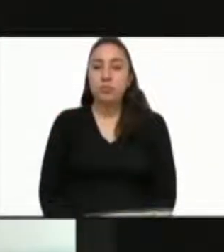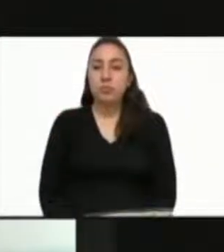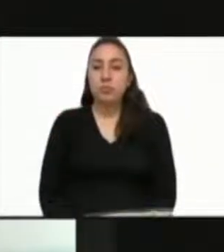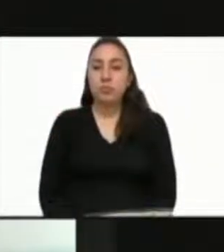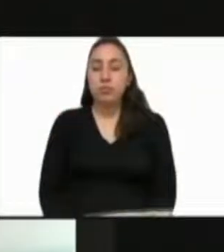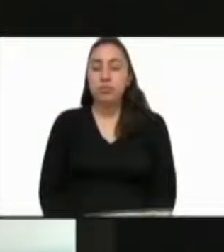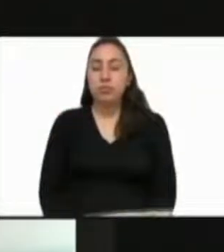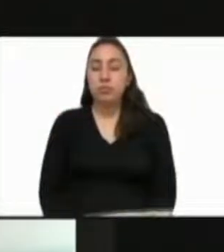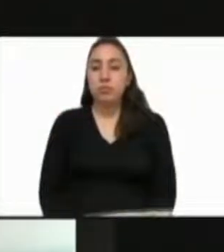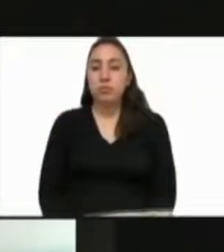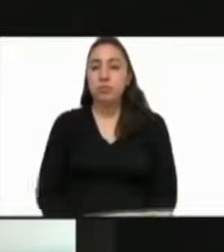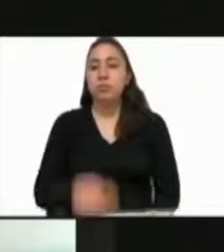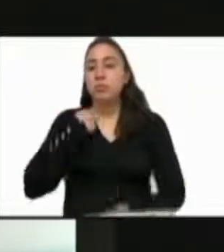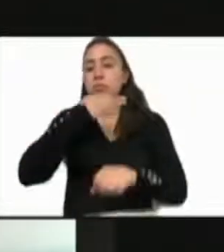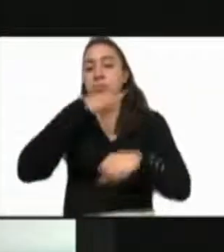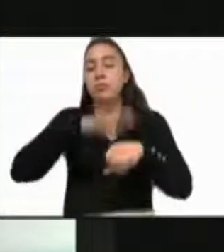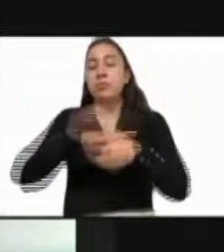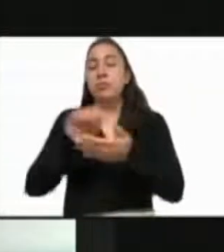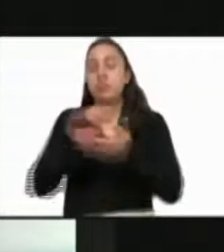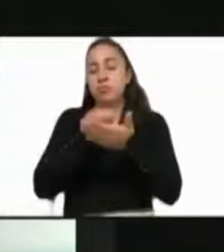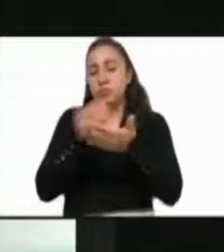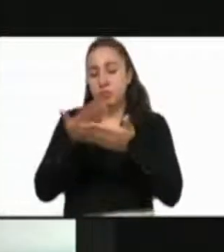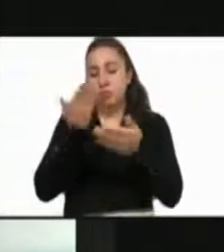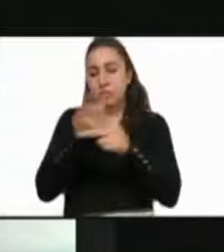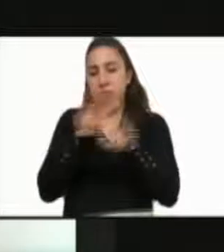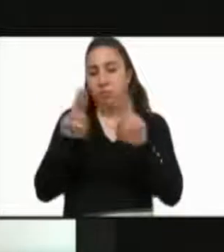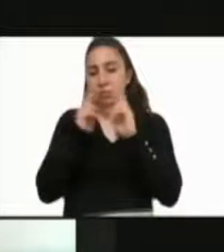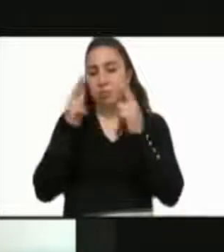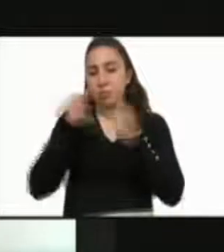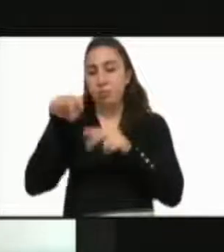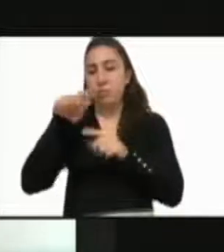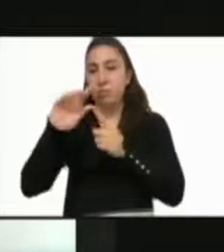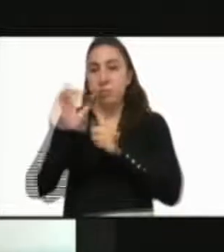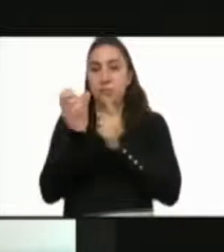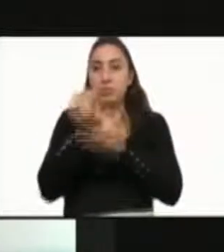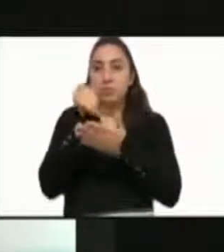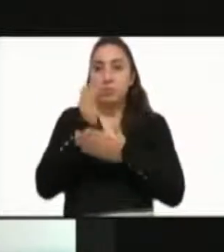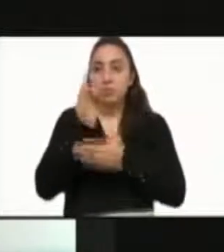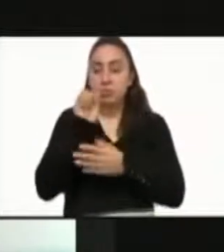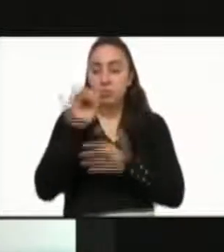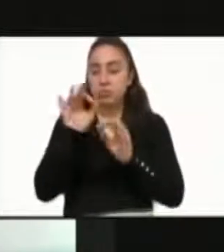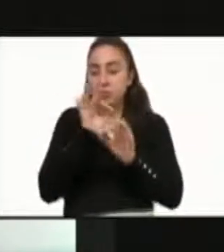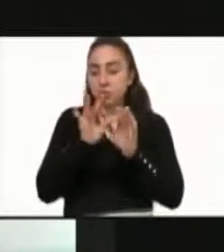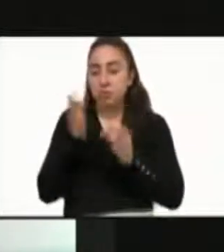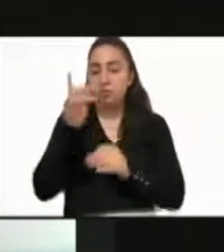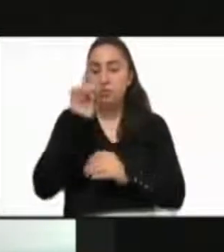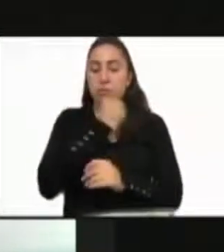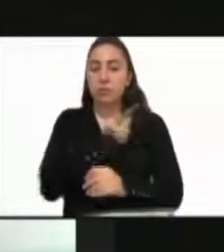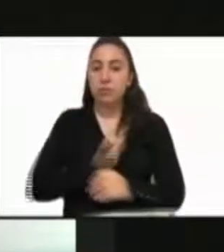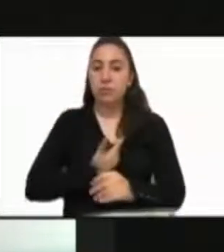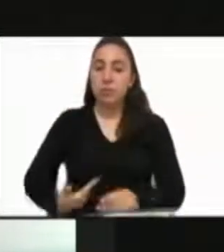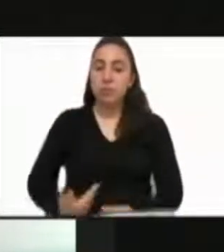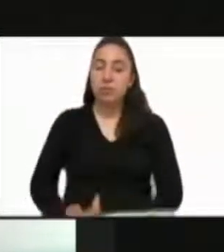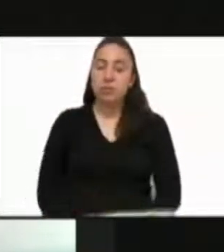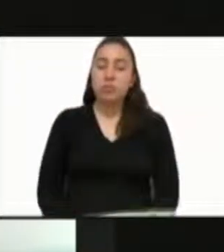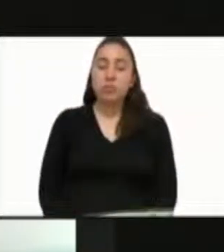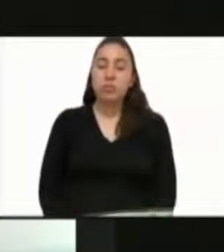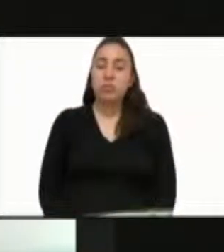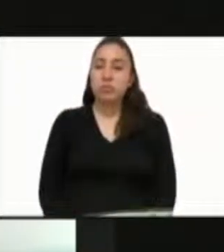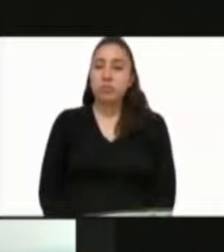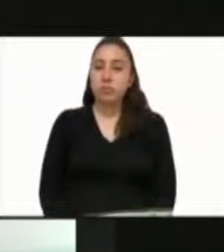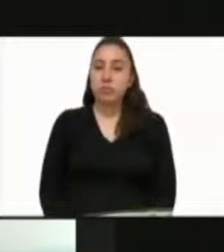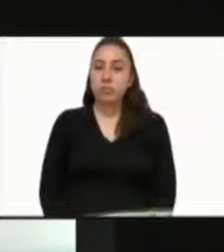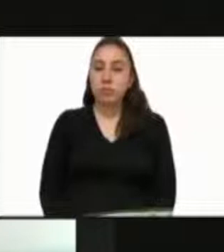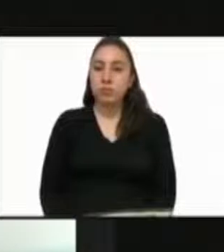la convocatoria del primer Parlamento de las Personas Jóvenes de la Ciudad de México. La convocatoria estará abierta a partir de